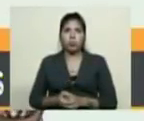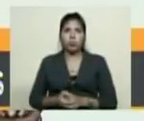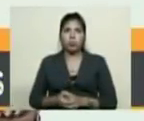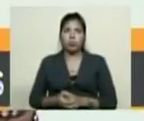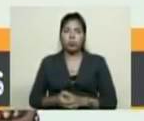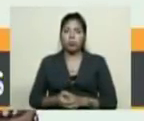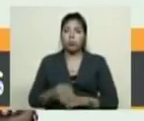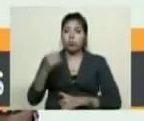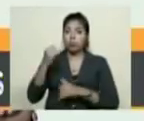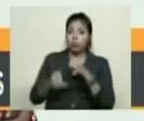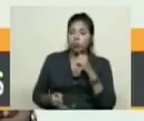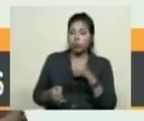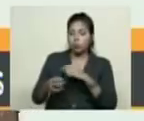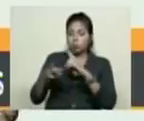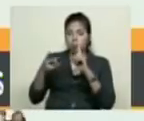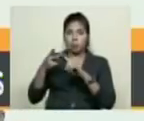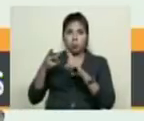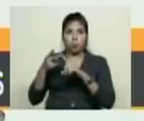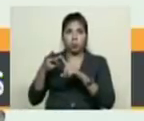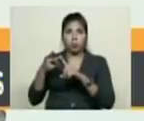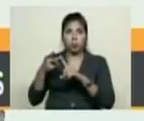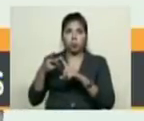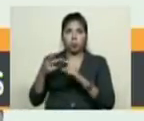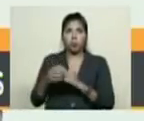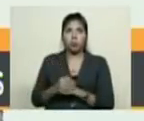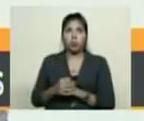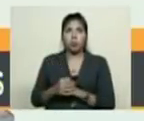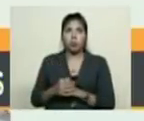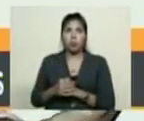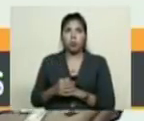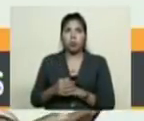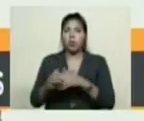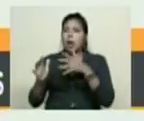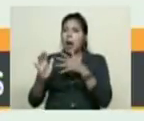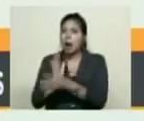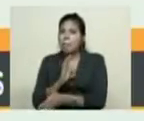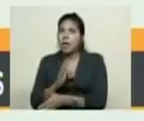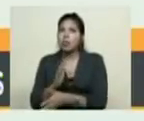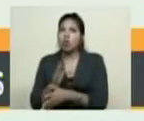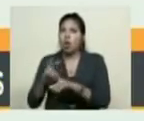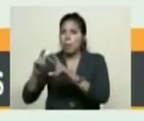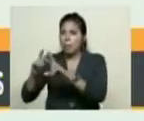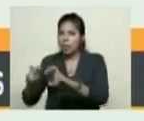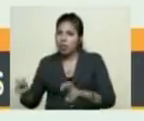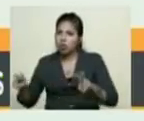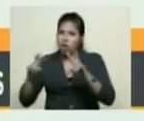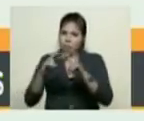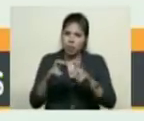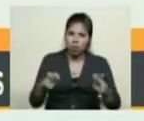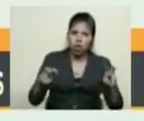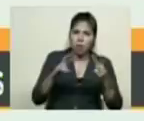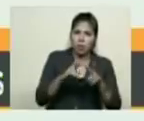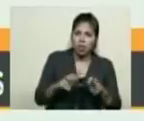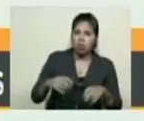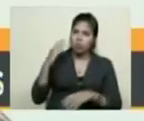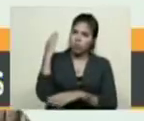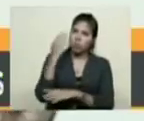por último, presidente, la operación Manos de Papel, ¿siguen las investigaciones y sigue